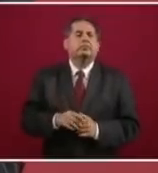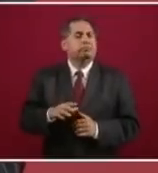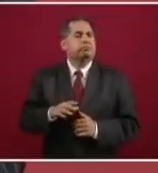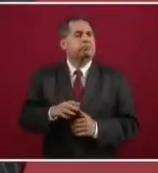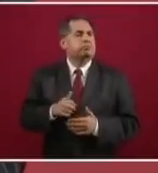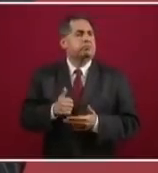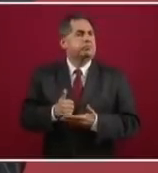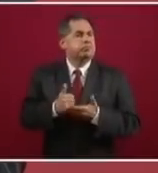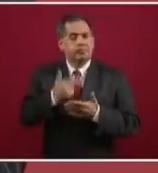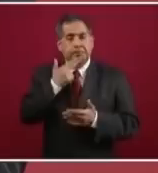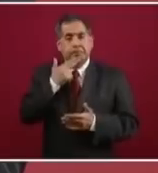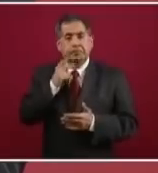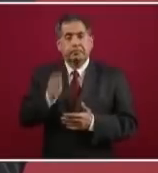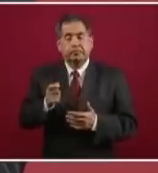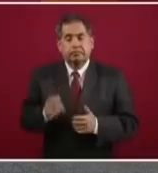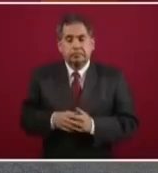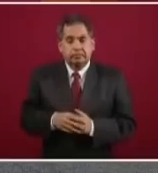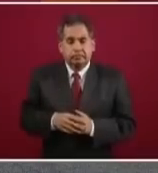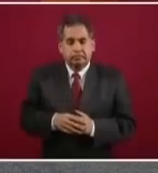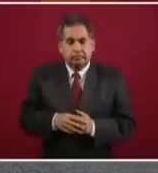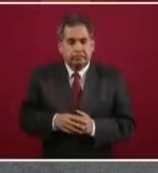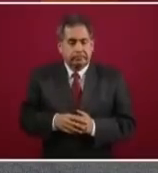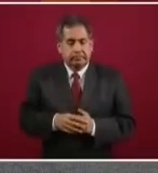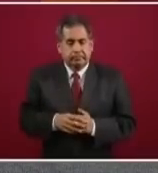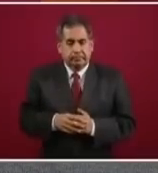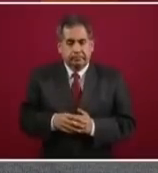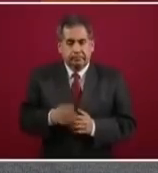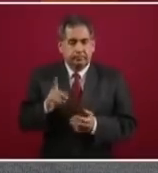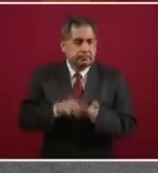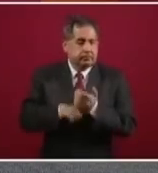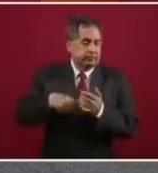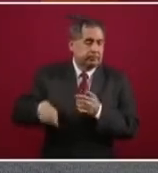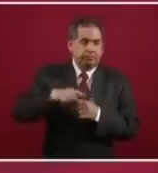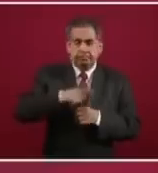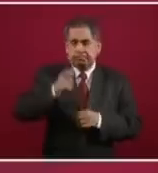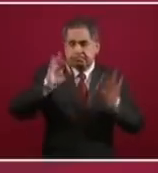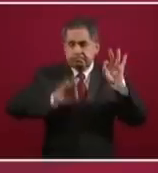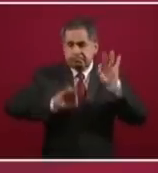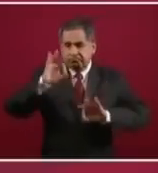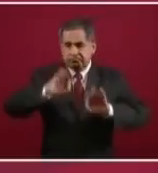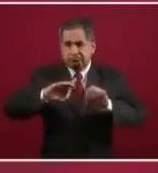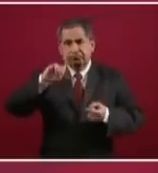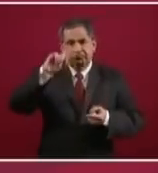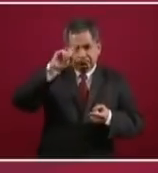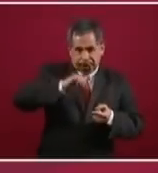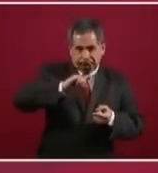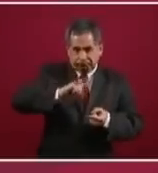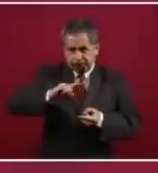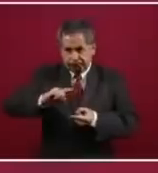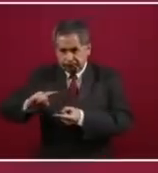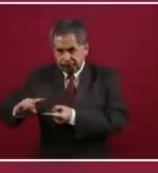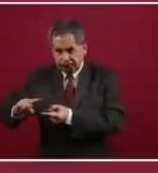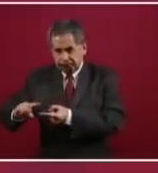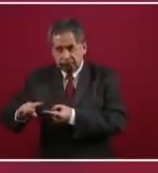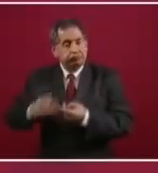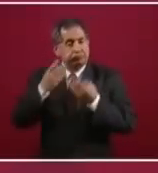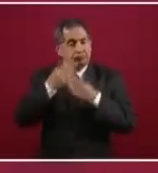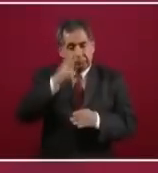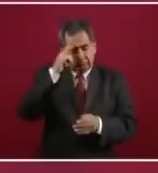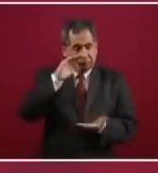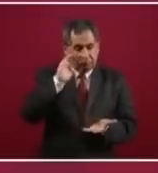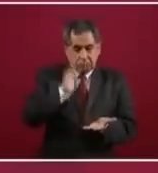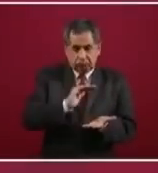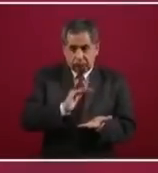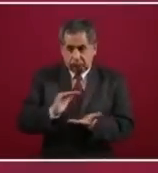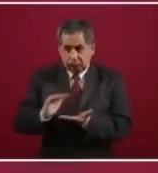ayuda el que estén bajando las tasas, que el Banco de México haya tomado